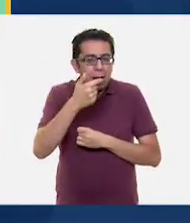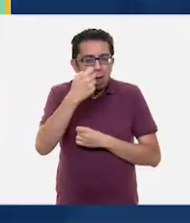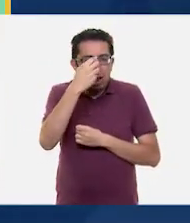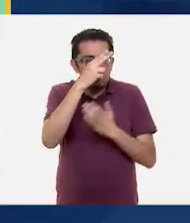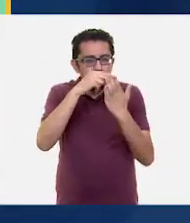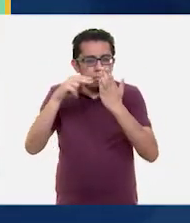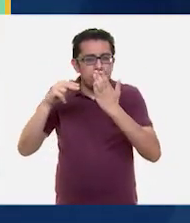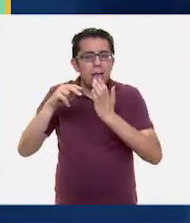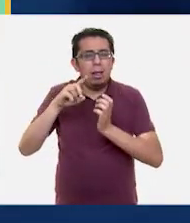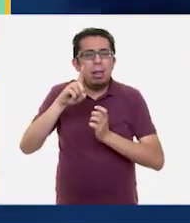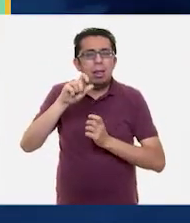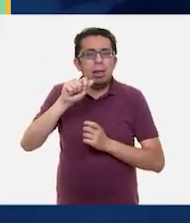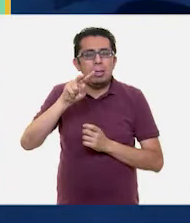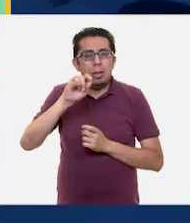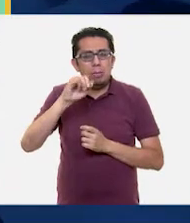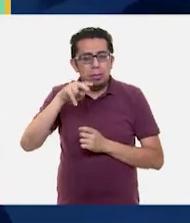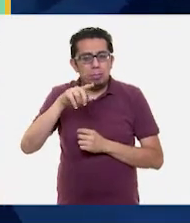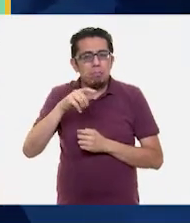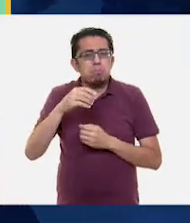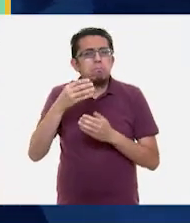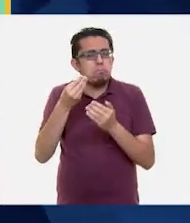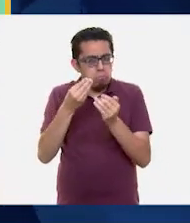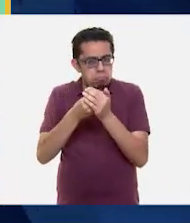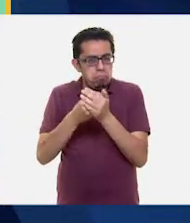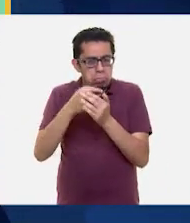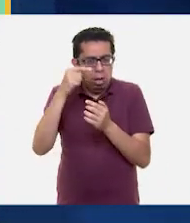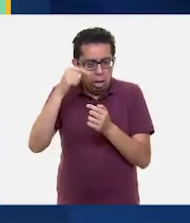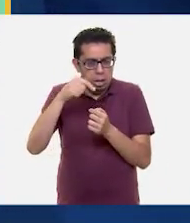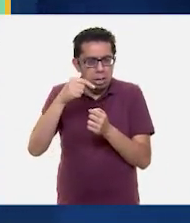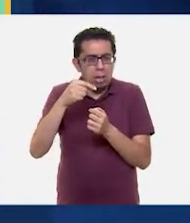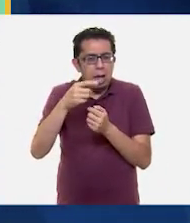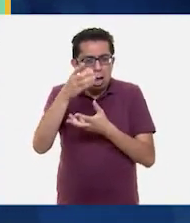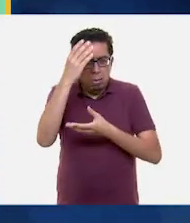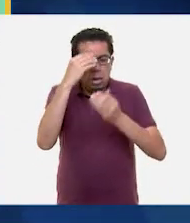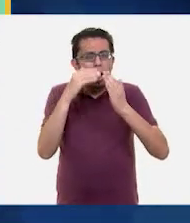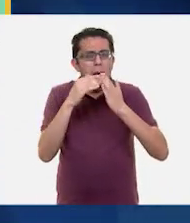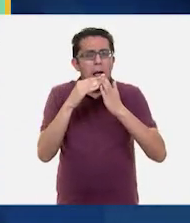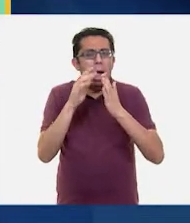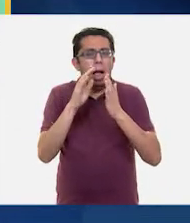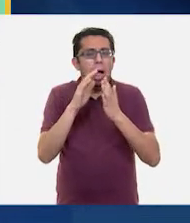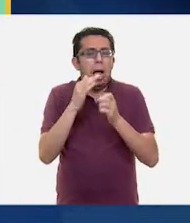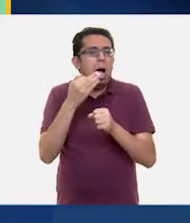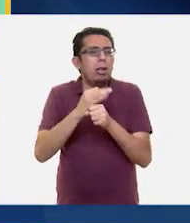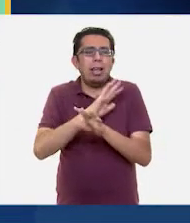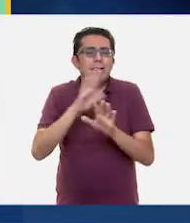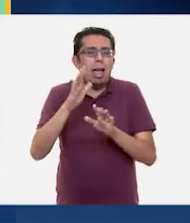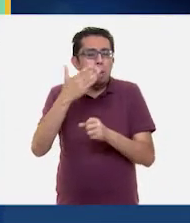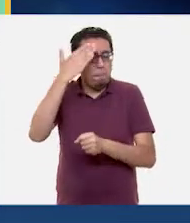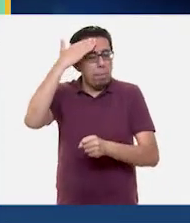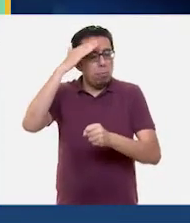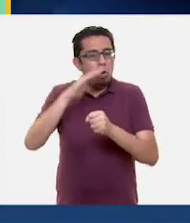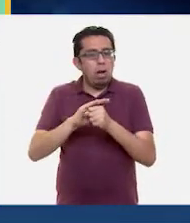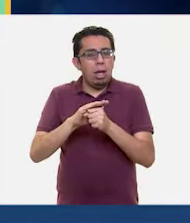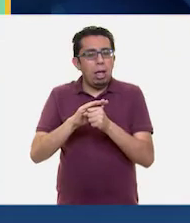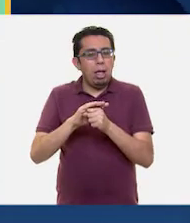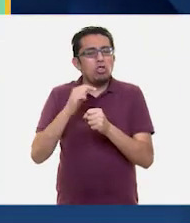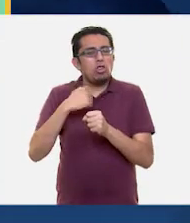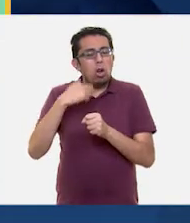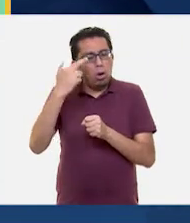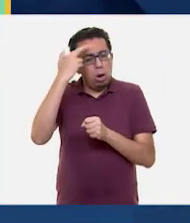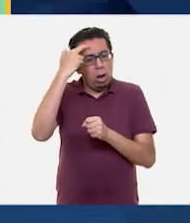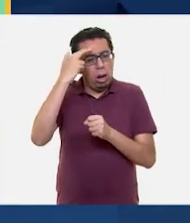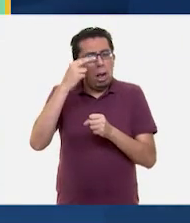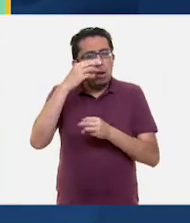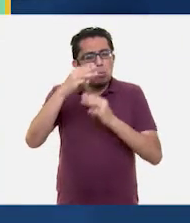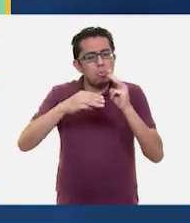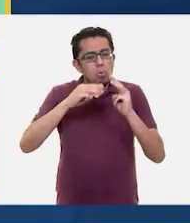Casa hemos visto algunas de estas cuestiones y ahora con lo que hemos platicado no se me va a olvidar. Recordaré la sabiduría de nuestro planeta